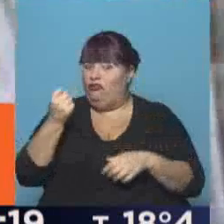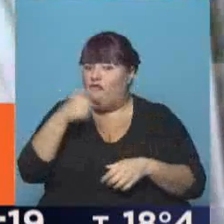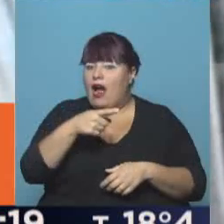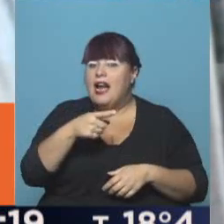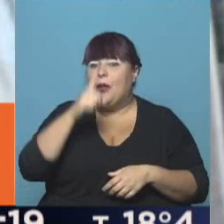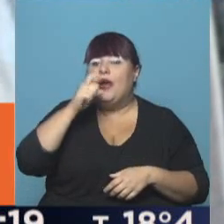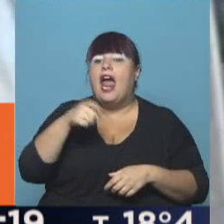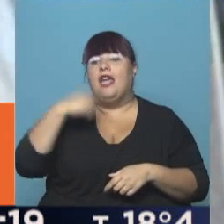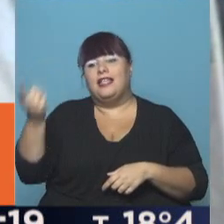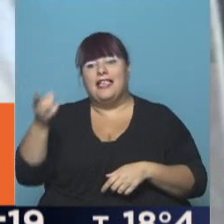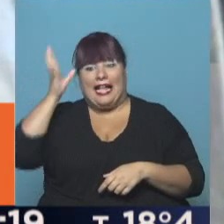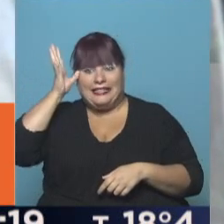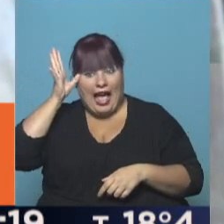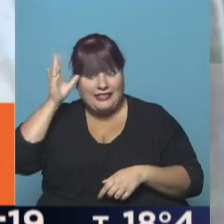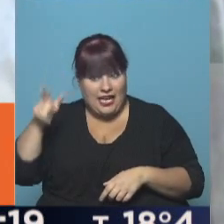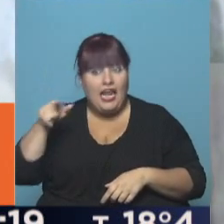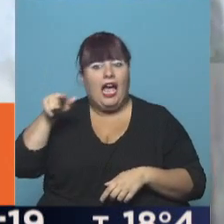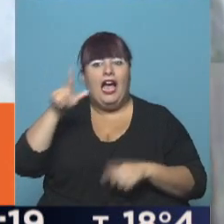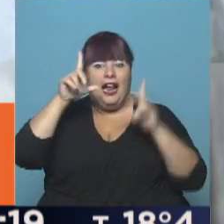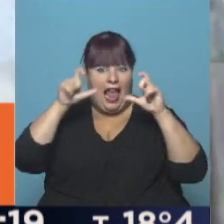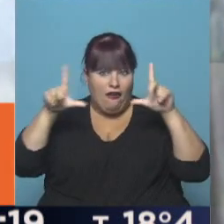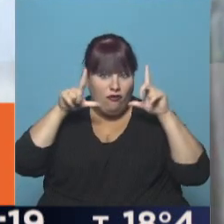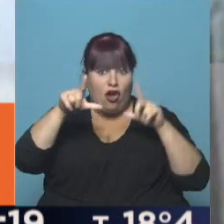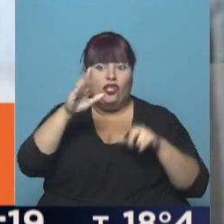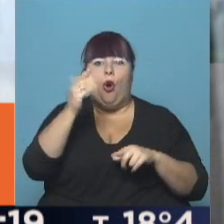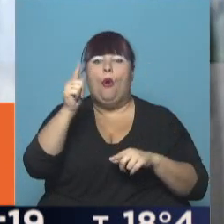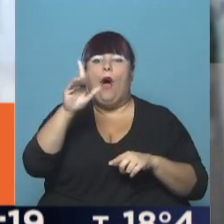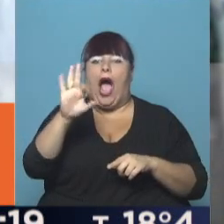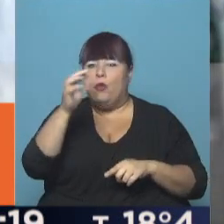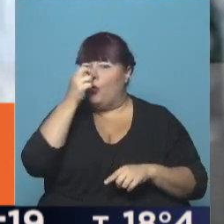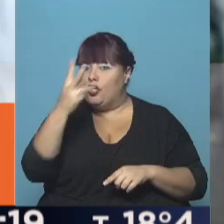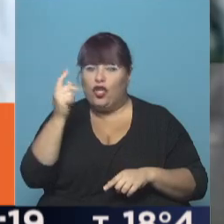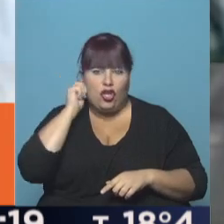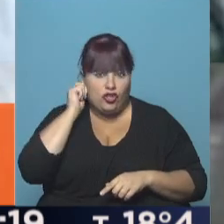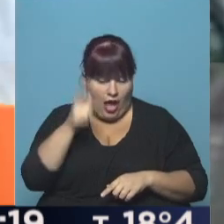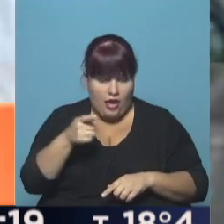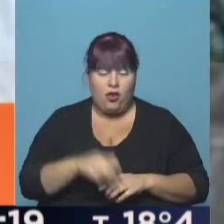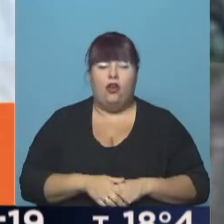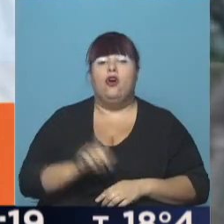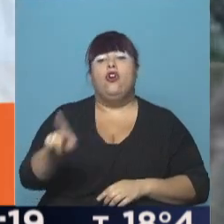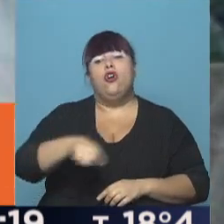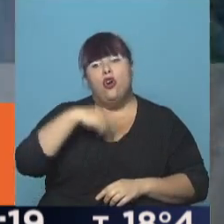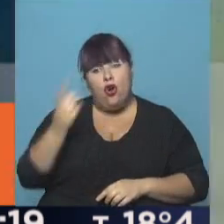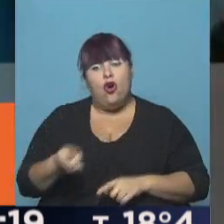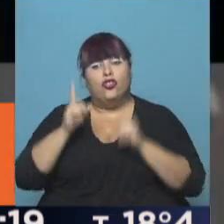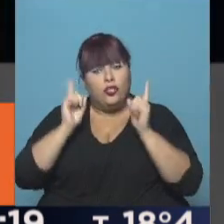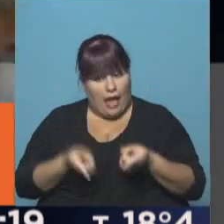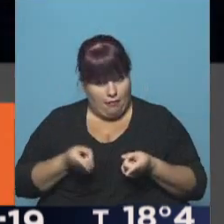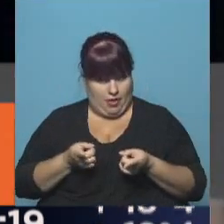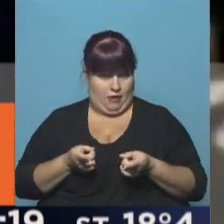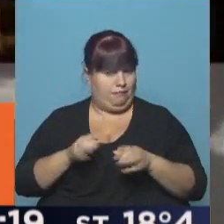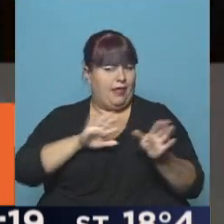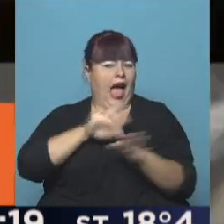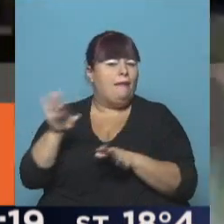el belgrano de córdoba que es talleres así la foto de la cara de emanuel balbo de 22 años y otra cosa que tiene que ver ya